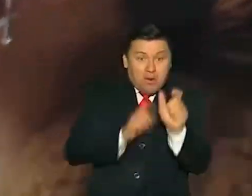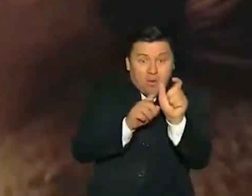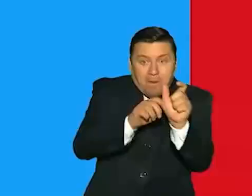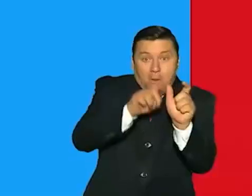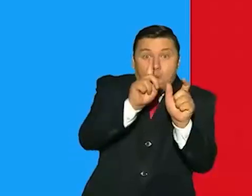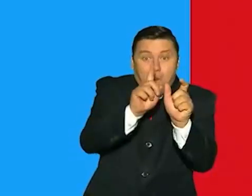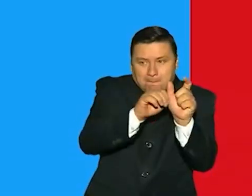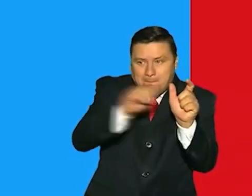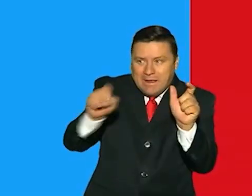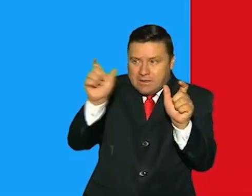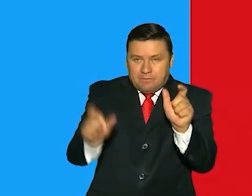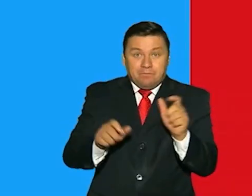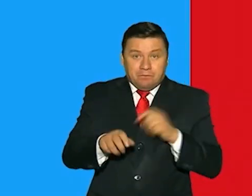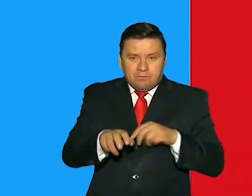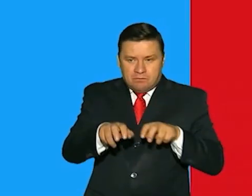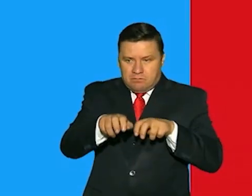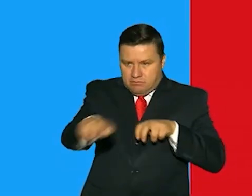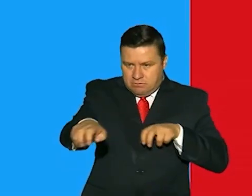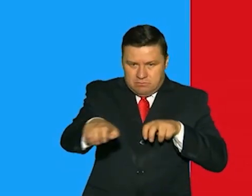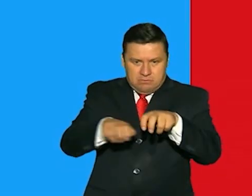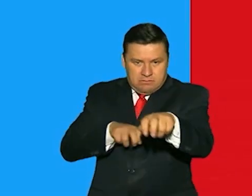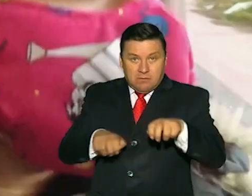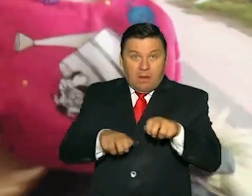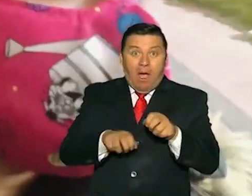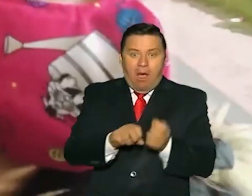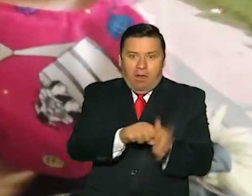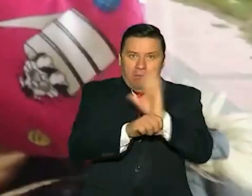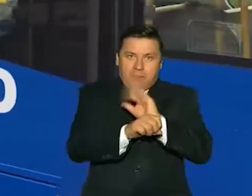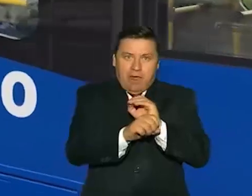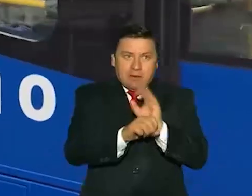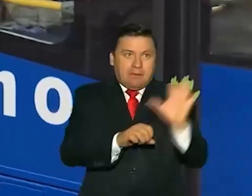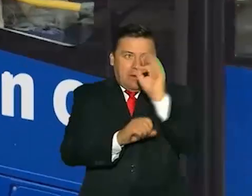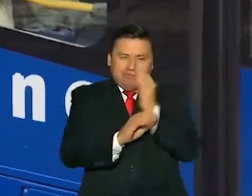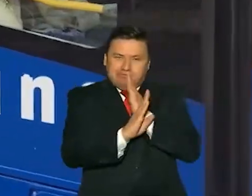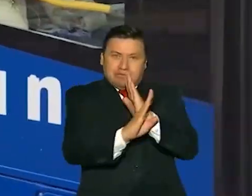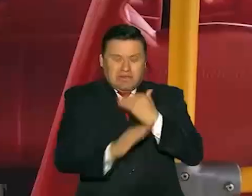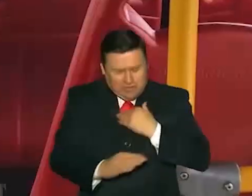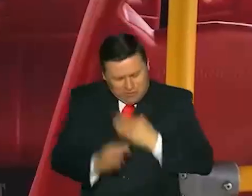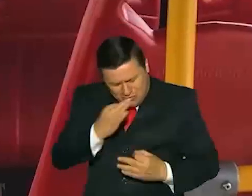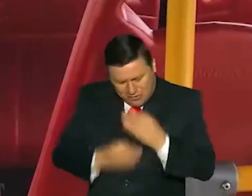pasajeros. La distancia te aleja del virus. Yo me cuido.